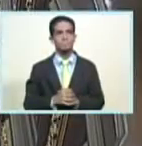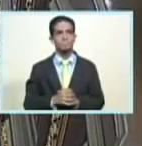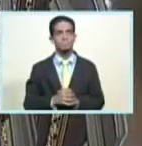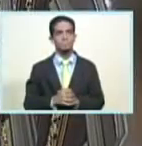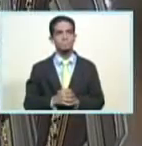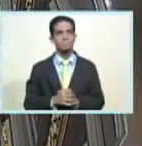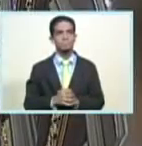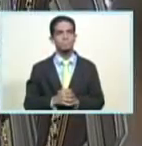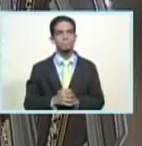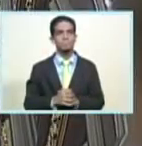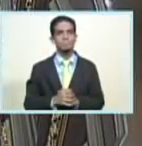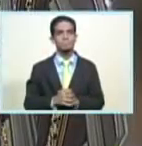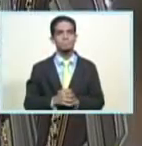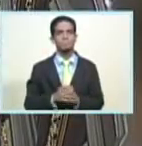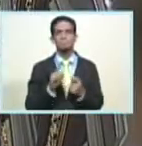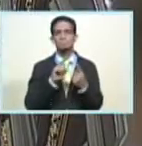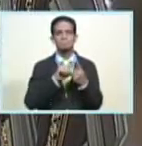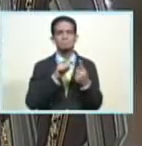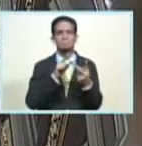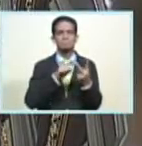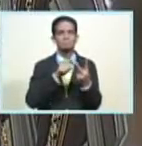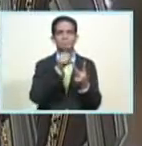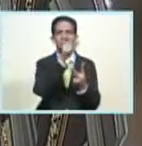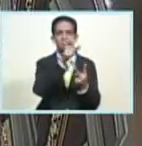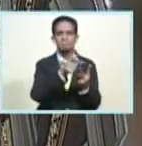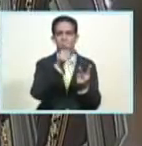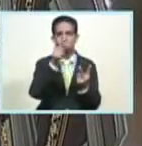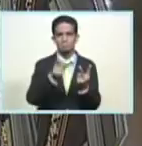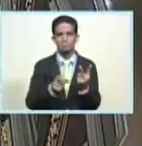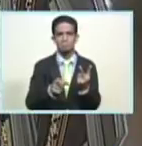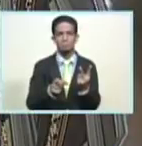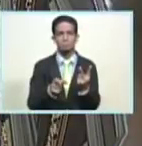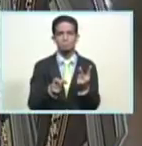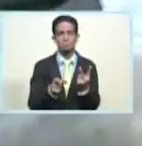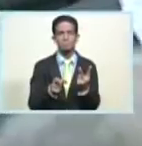Fernando Soto Rojas, fueron,